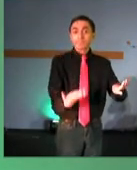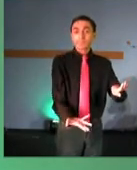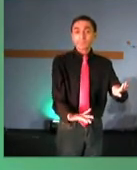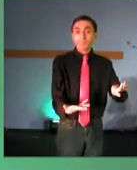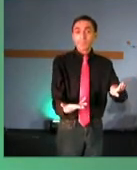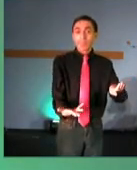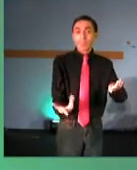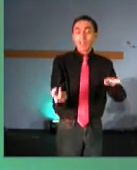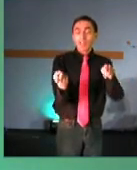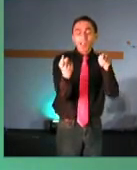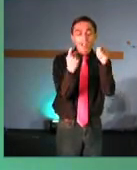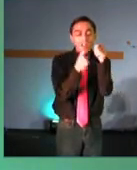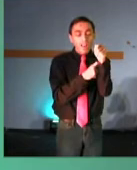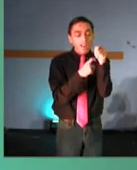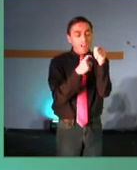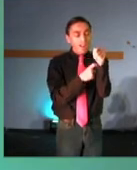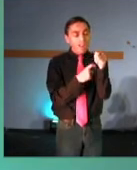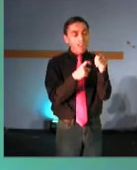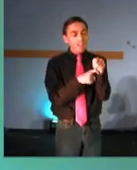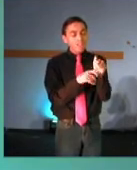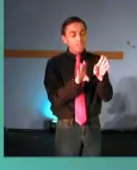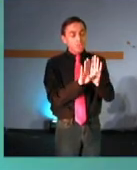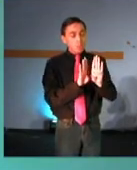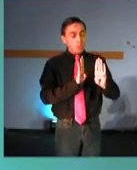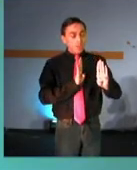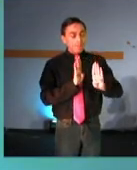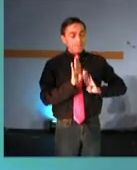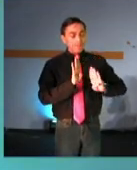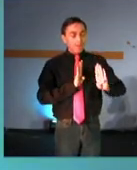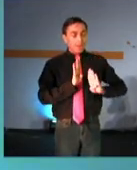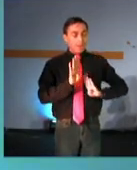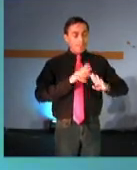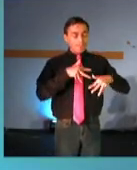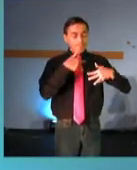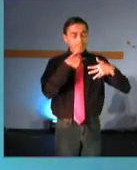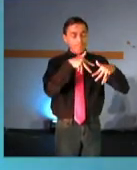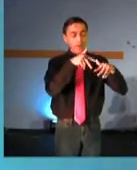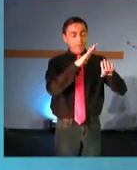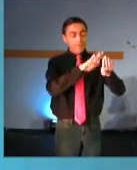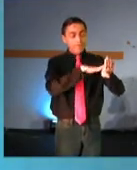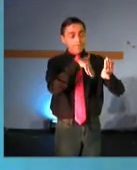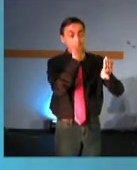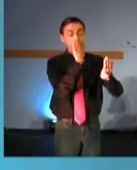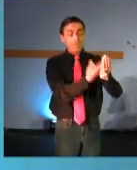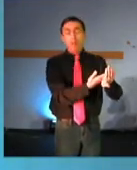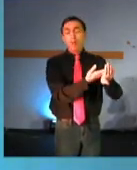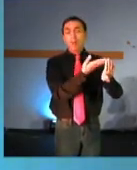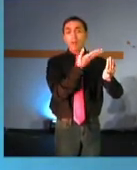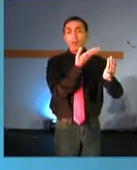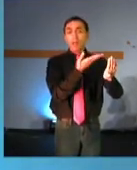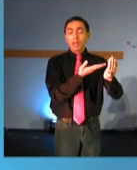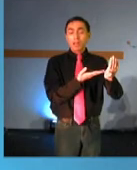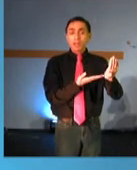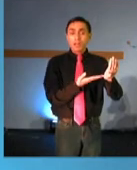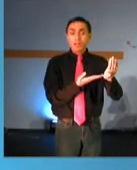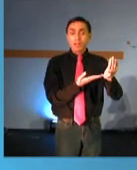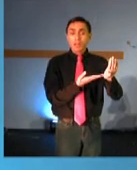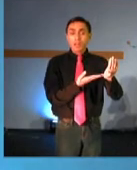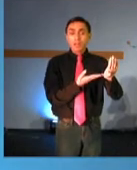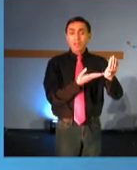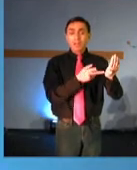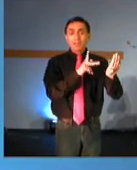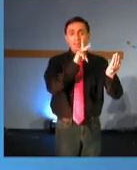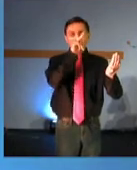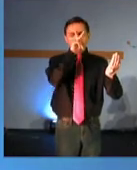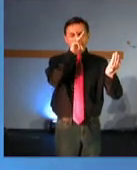encubierta con una respuesta militar a un ataque, no puede ser más que